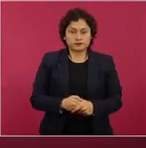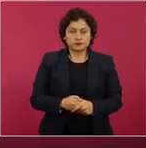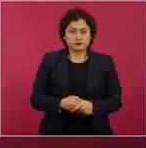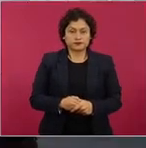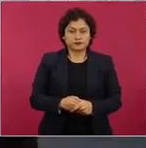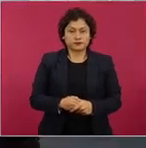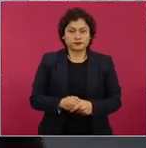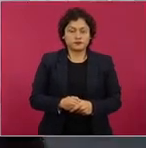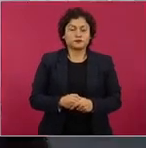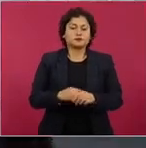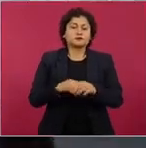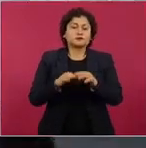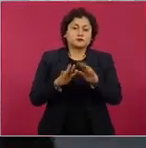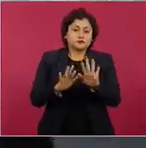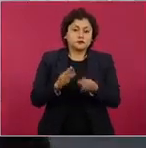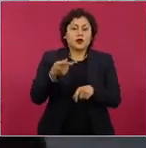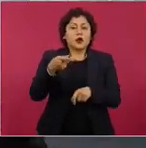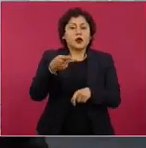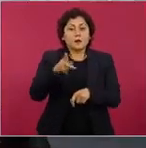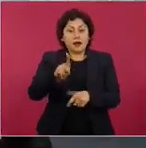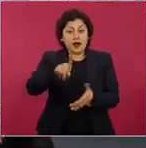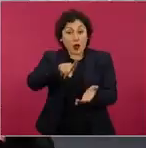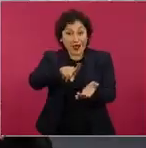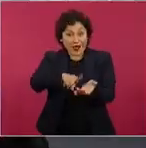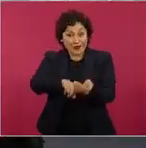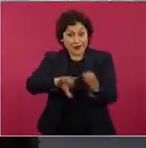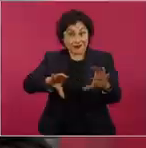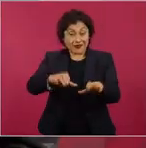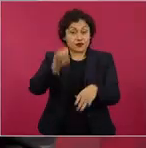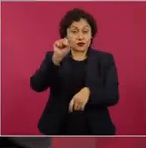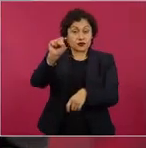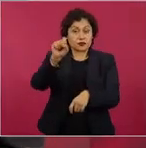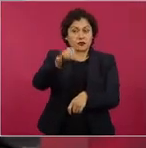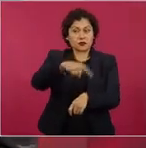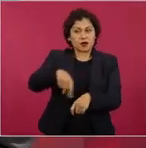Hay a quienes no les gustaron los resultados, pero